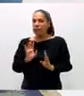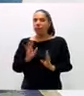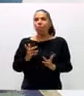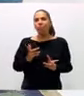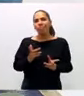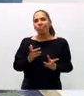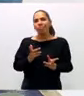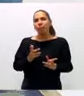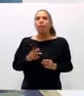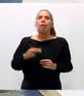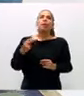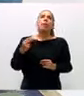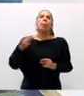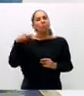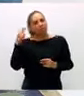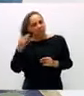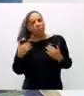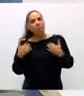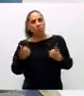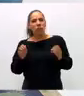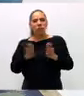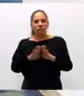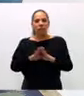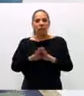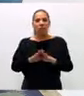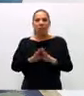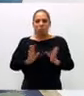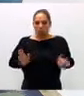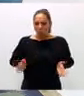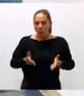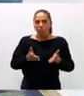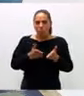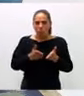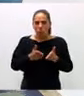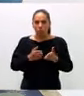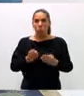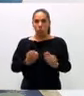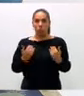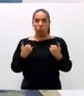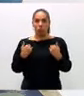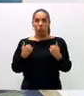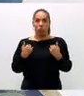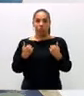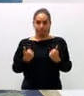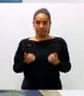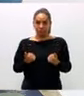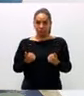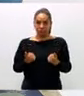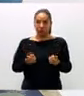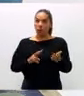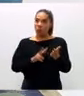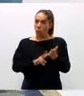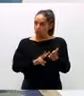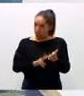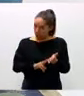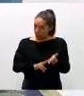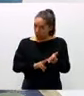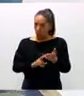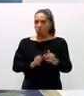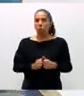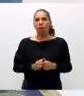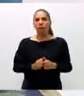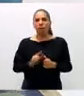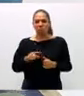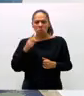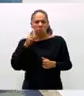proceso formativo propiamente dicho. Entonces, como nos interesa construir convivencia y aprovechar el conflicto como